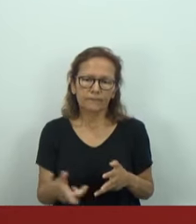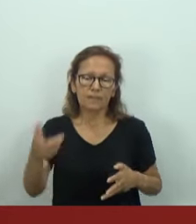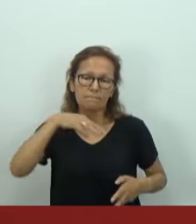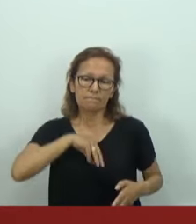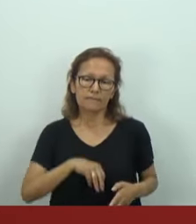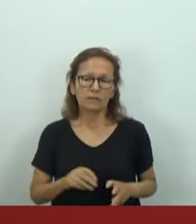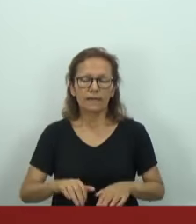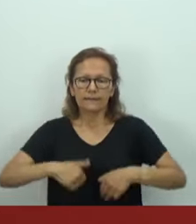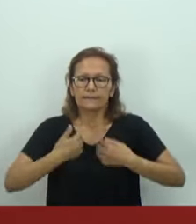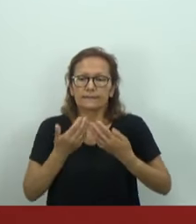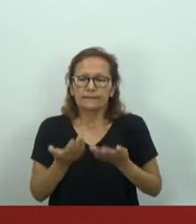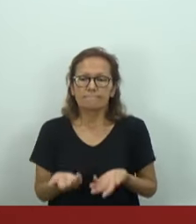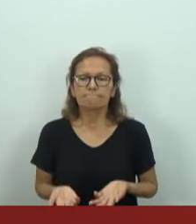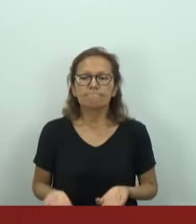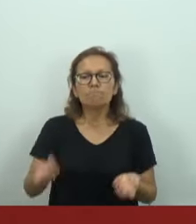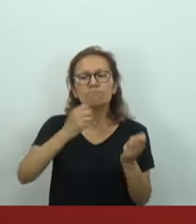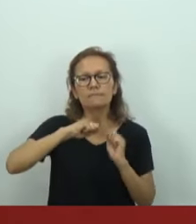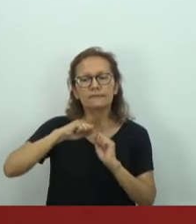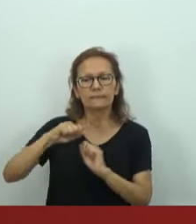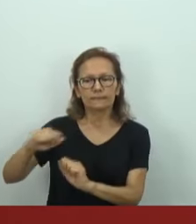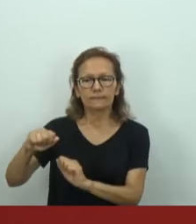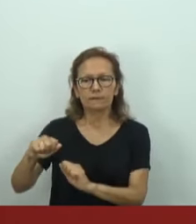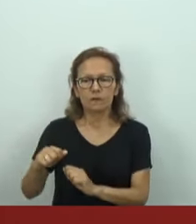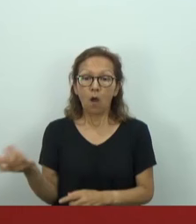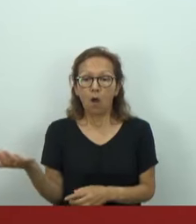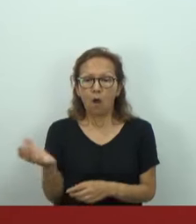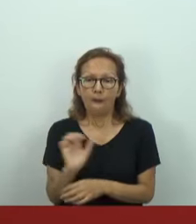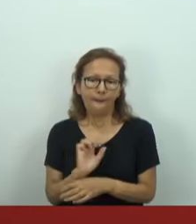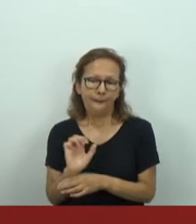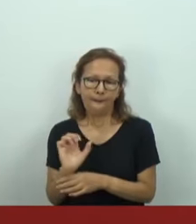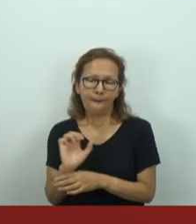blasfemar o burlarse del Espíritu de gracia.